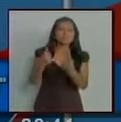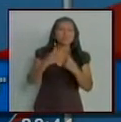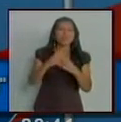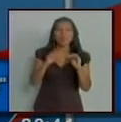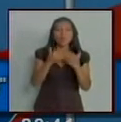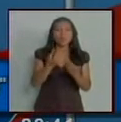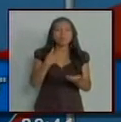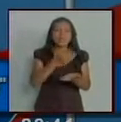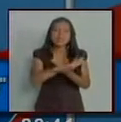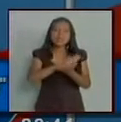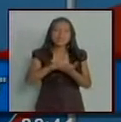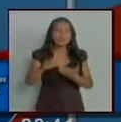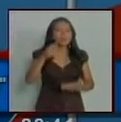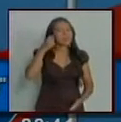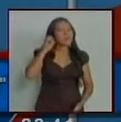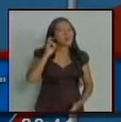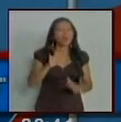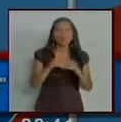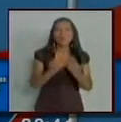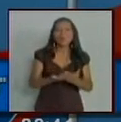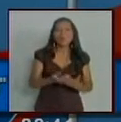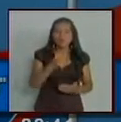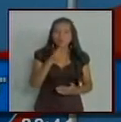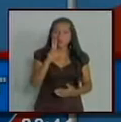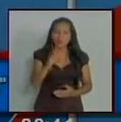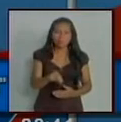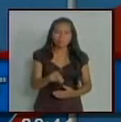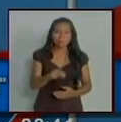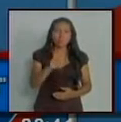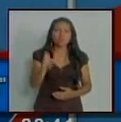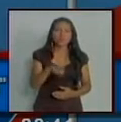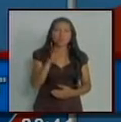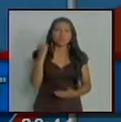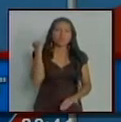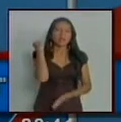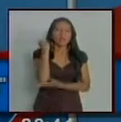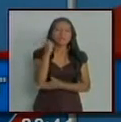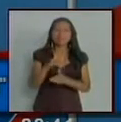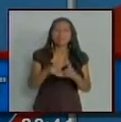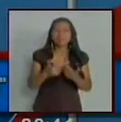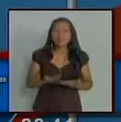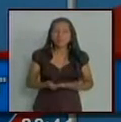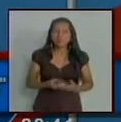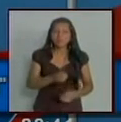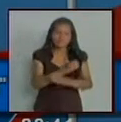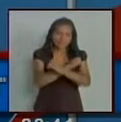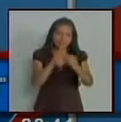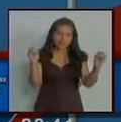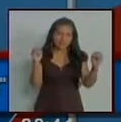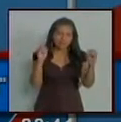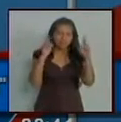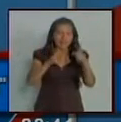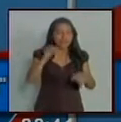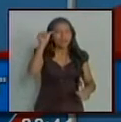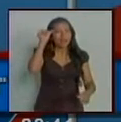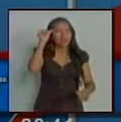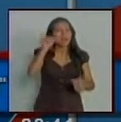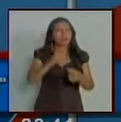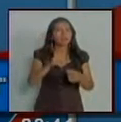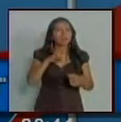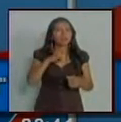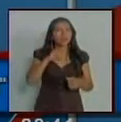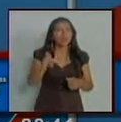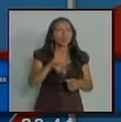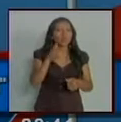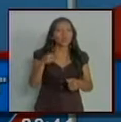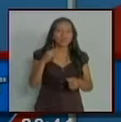¿con qué debo limpiar mi oído? Usted le responderá, con los codos. Y así tenemos que hacer. Es más fácil que recuerde una persona, me ha dicho que me